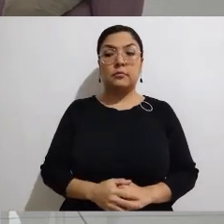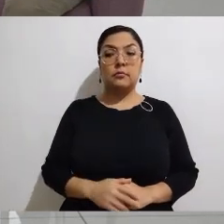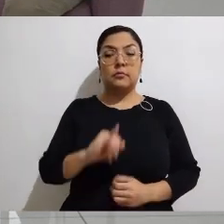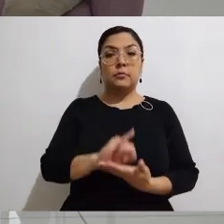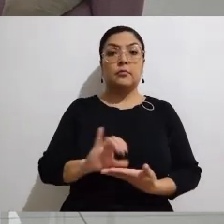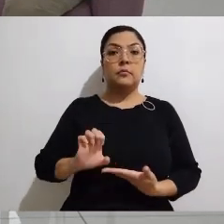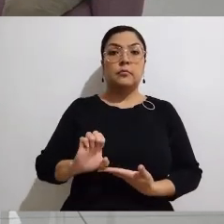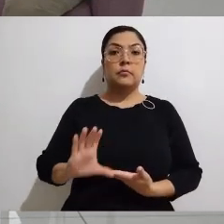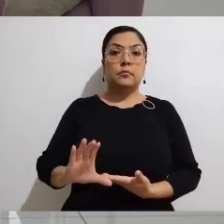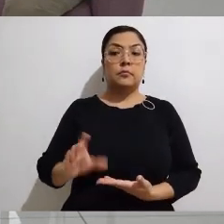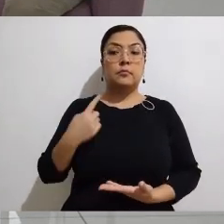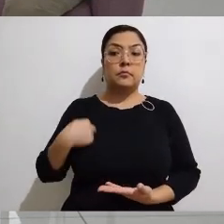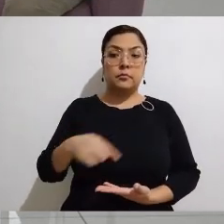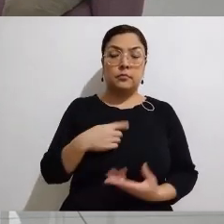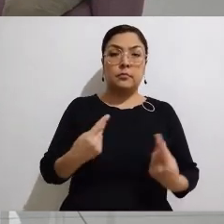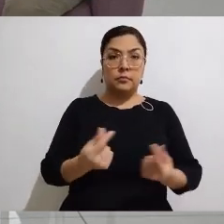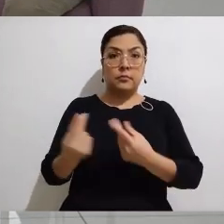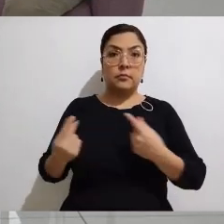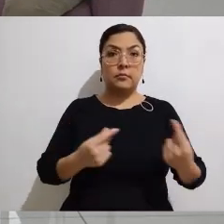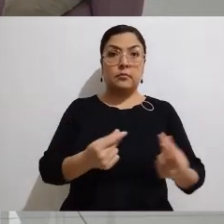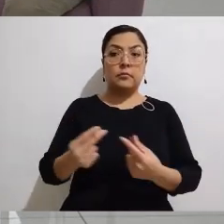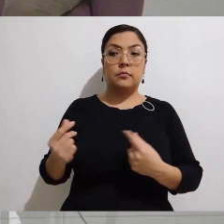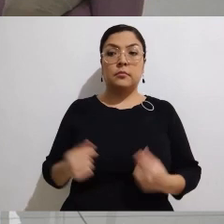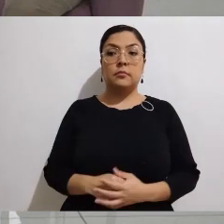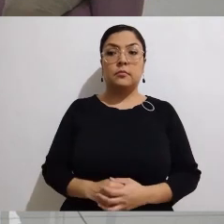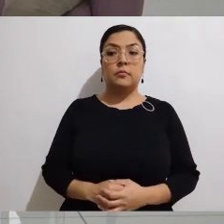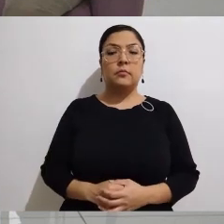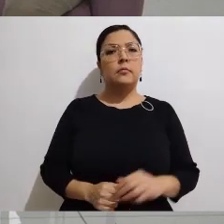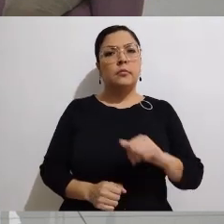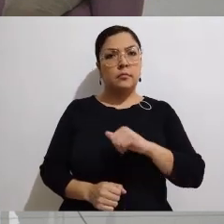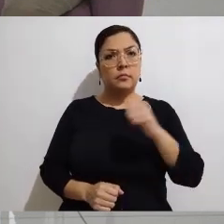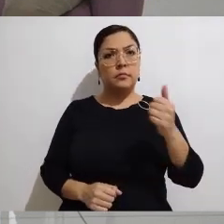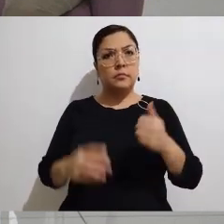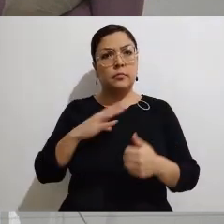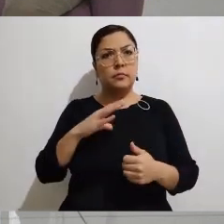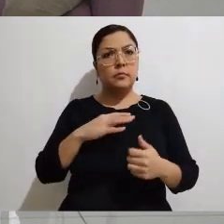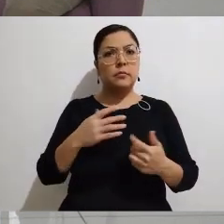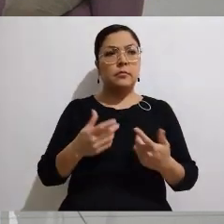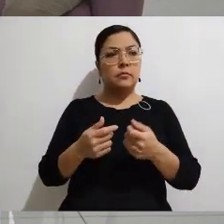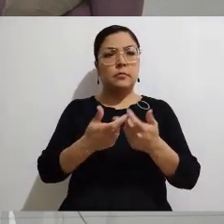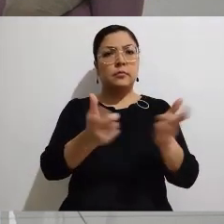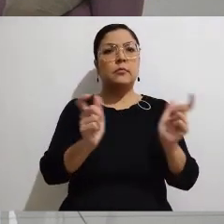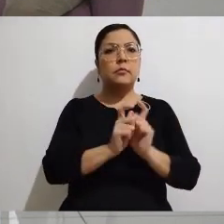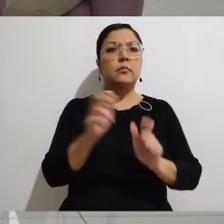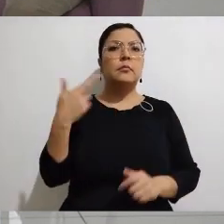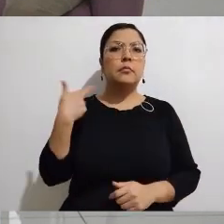Electoral de Coahuila trabaja para que, por ejemplo, cámaras como Canirac, la Cámara de Restauranteros,